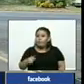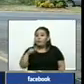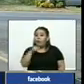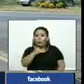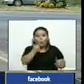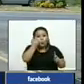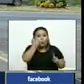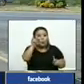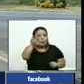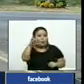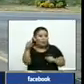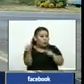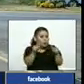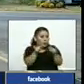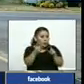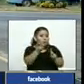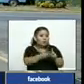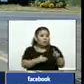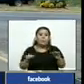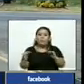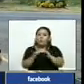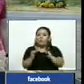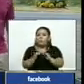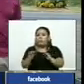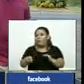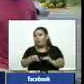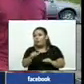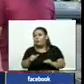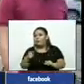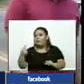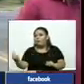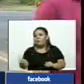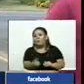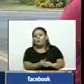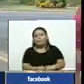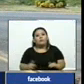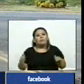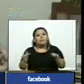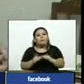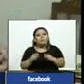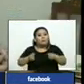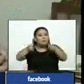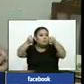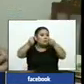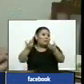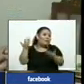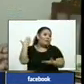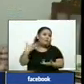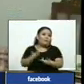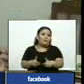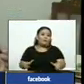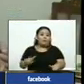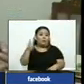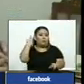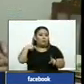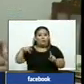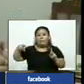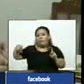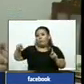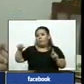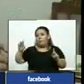este joven de 30 años es similar a la que atraviesan cientos de opositores excarcelados, según explicó Pablo